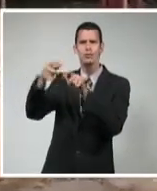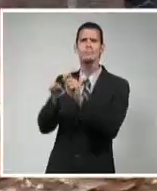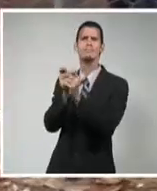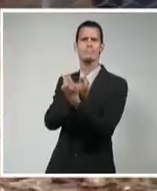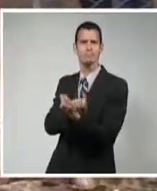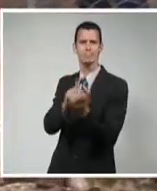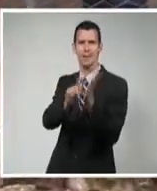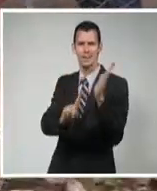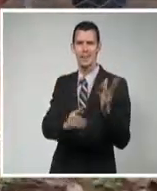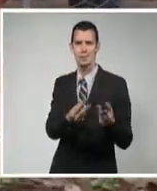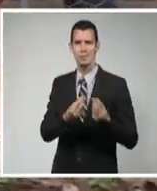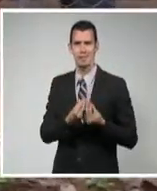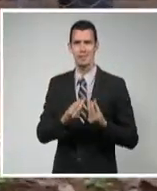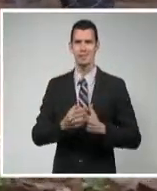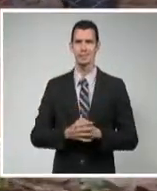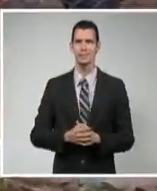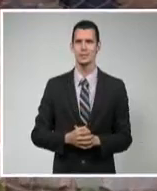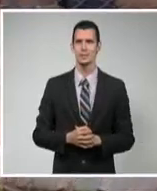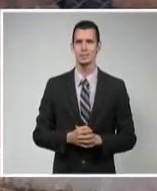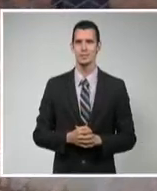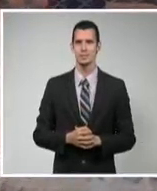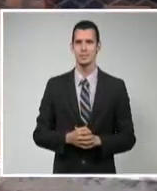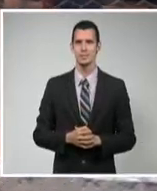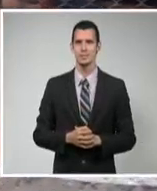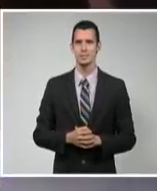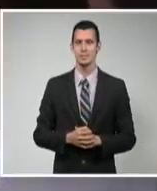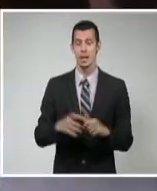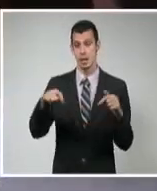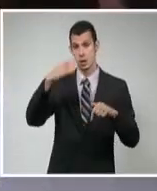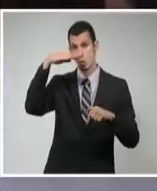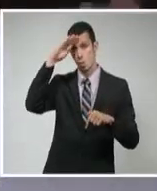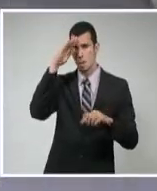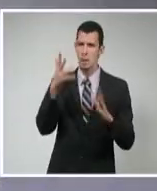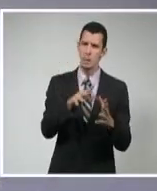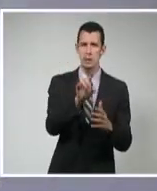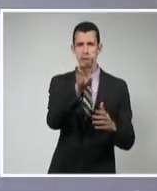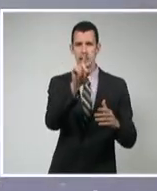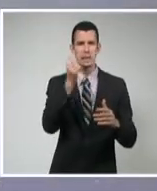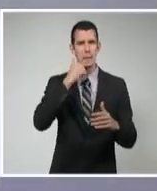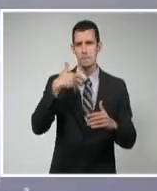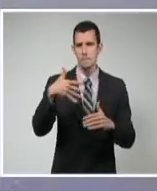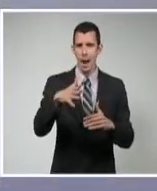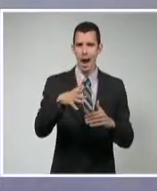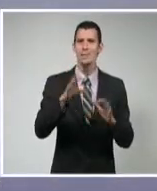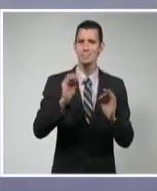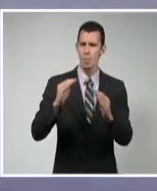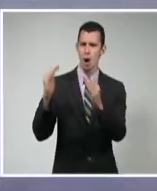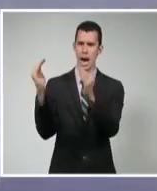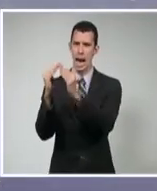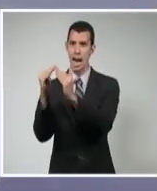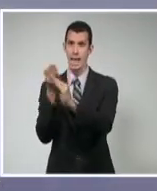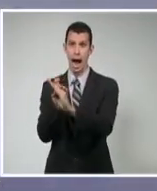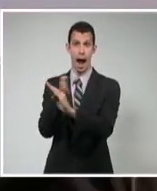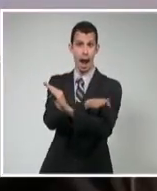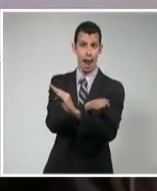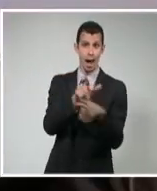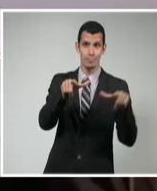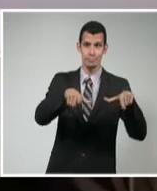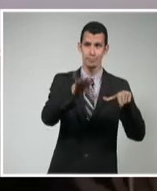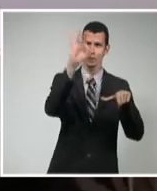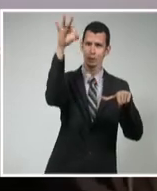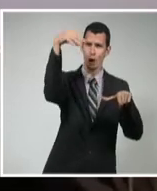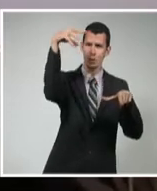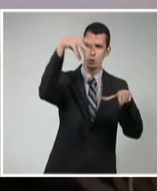cura controlada que utilizan la energía solar por esta vía se dejan de consumir 260 megawatts hora al año